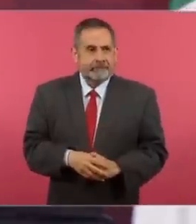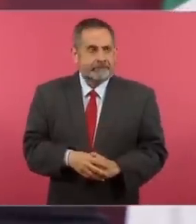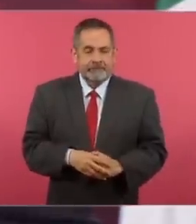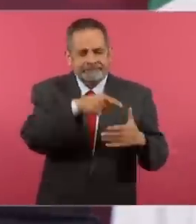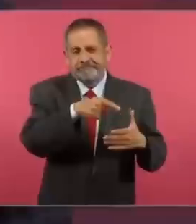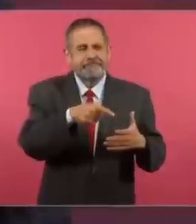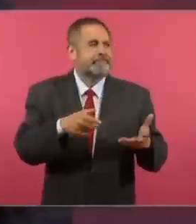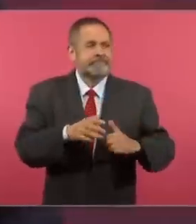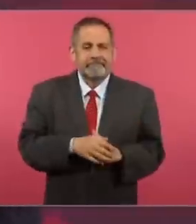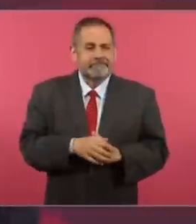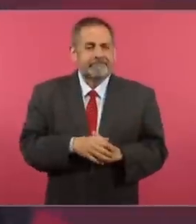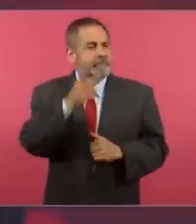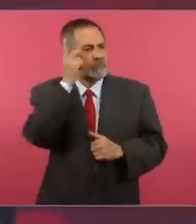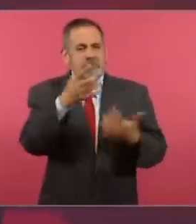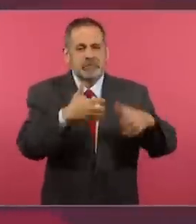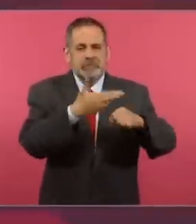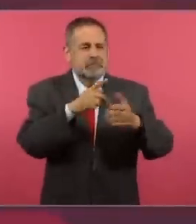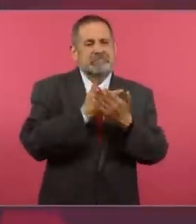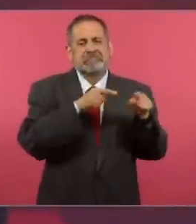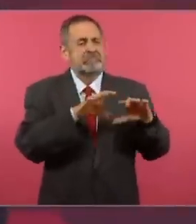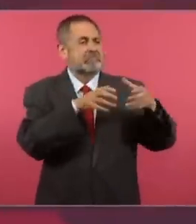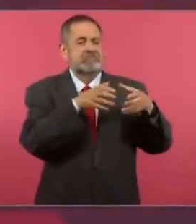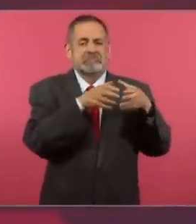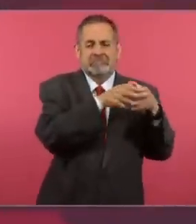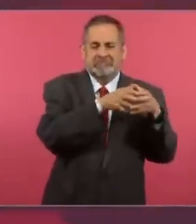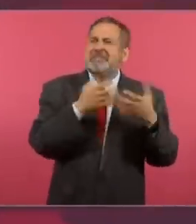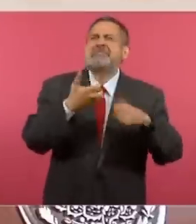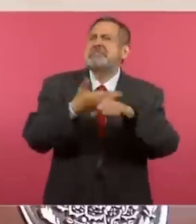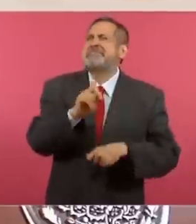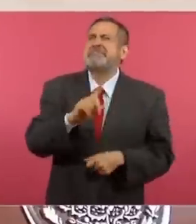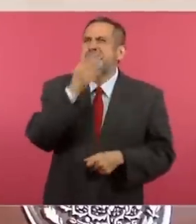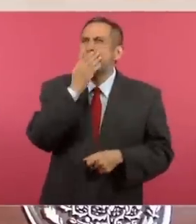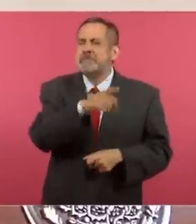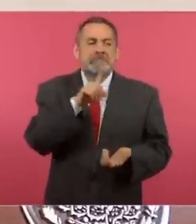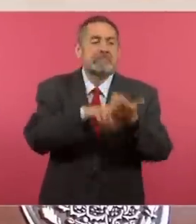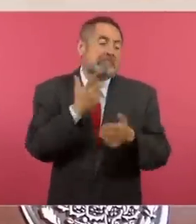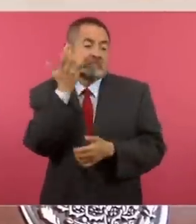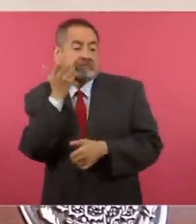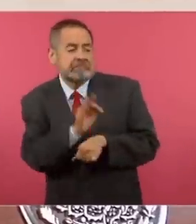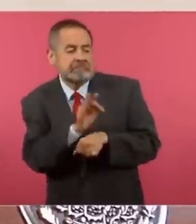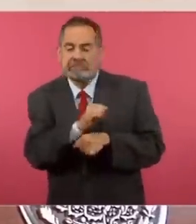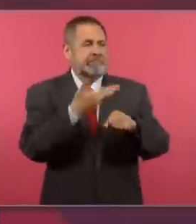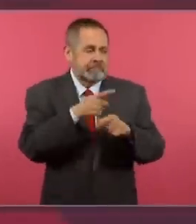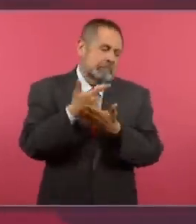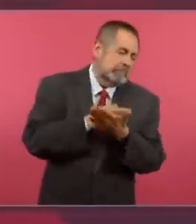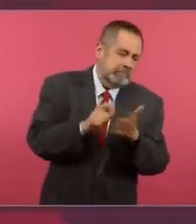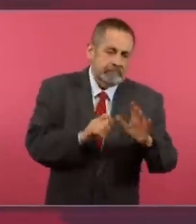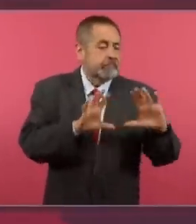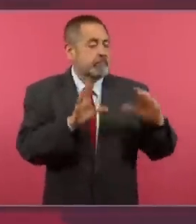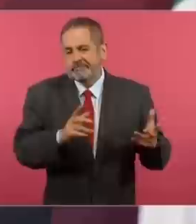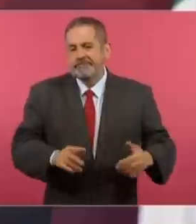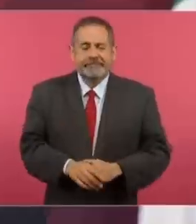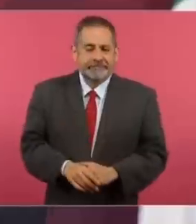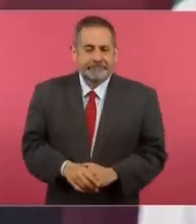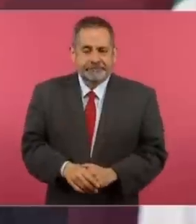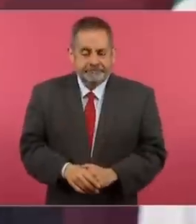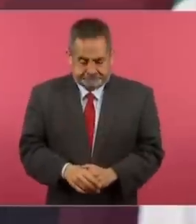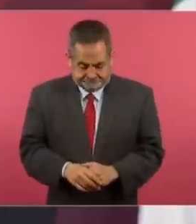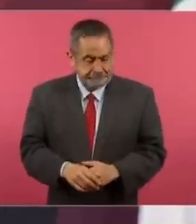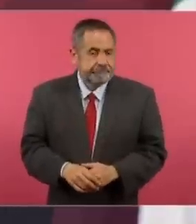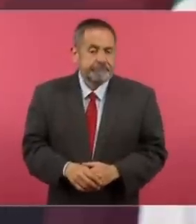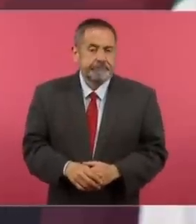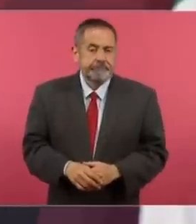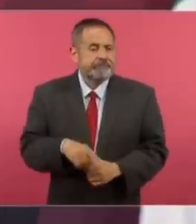dirigentes empresarios gerentes empresarios no traficantes de influencia así de bloque conservador